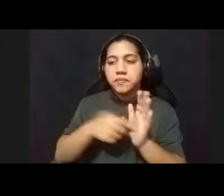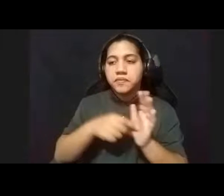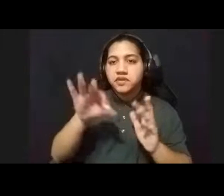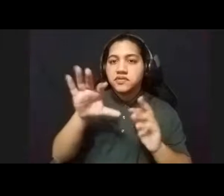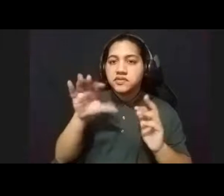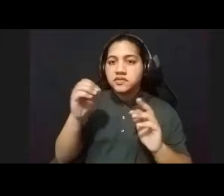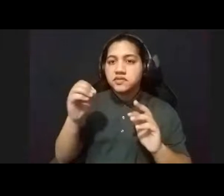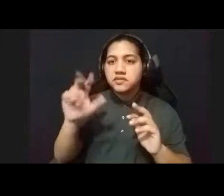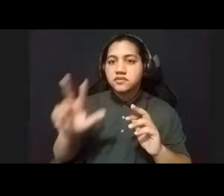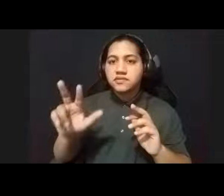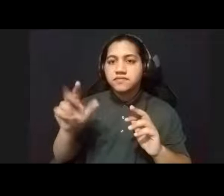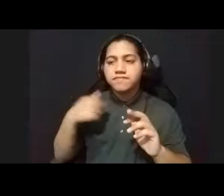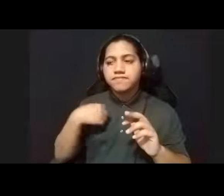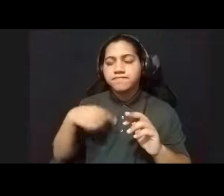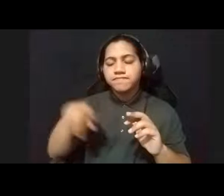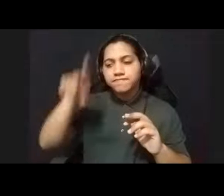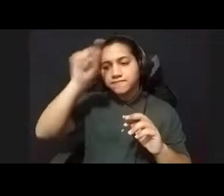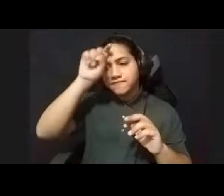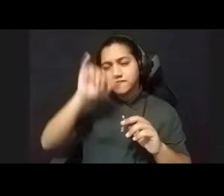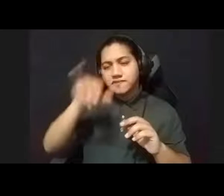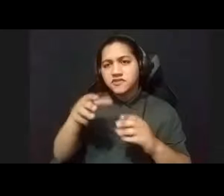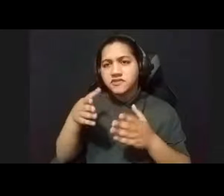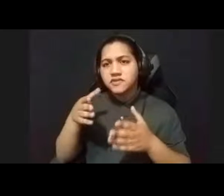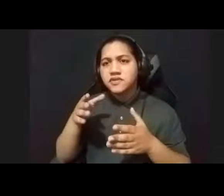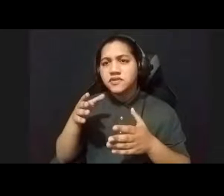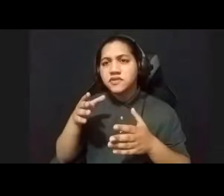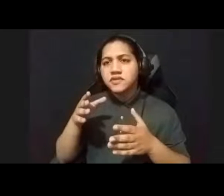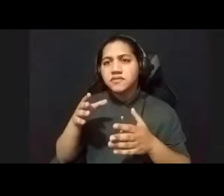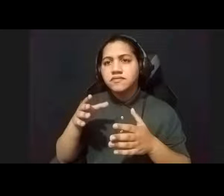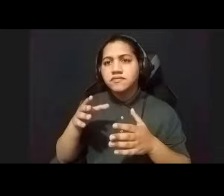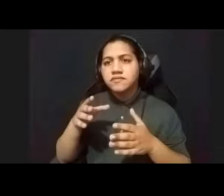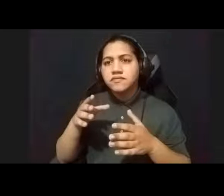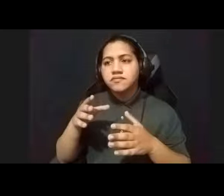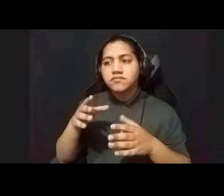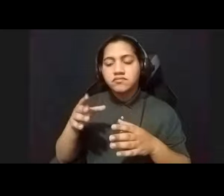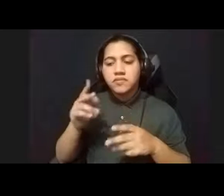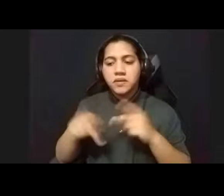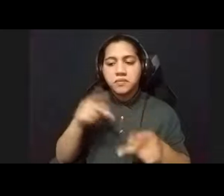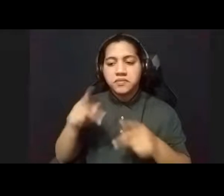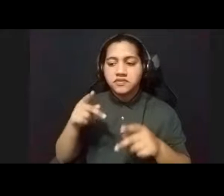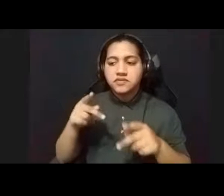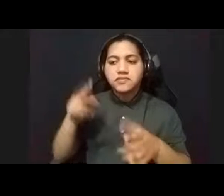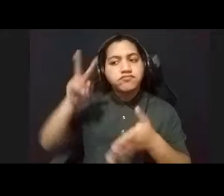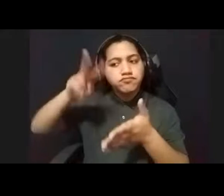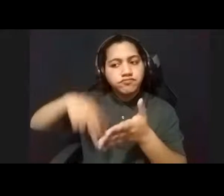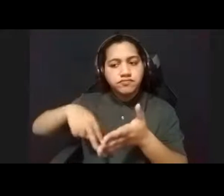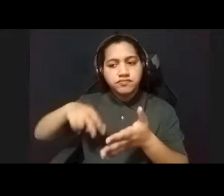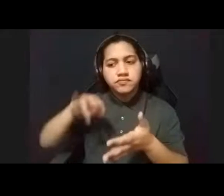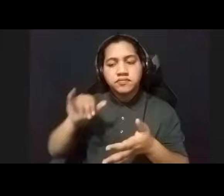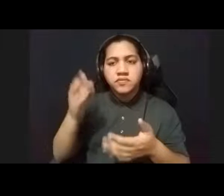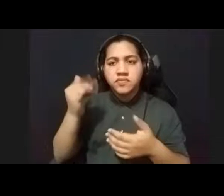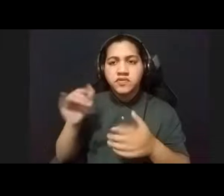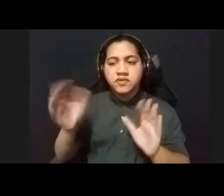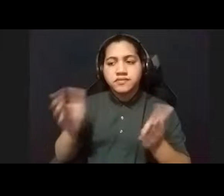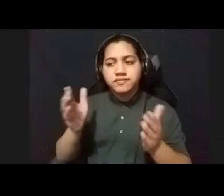¿verdad? Que yo me pregunto si esa versión habrá llegado al pueblo, a la masa, porque si comparamos